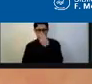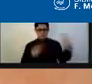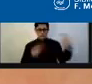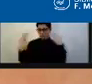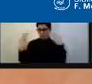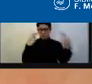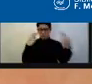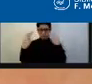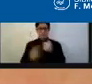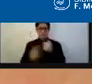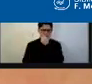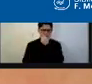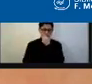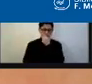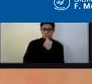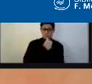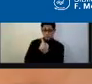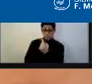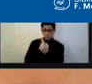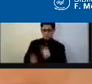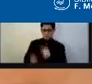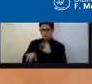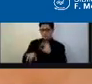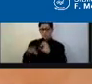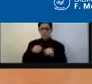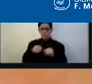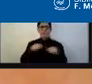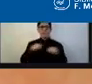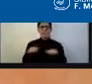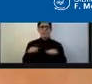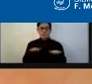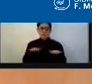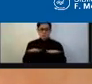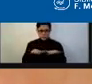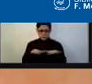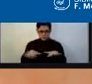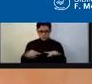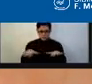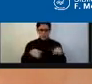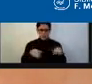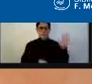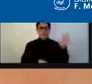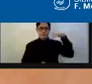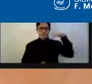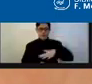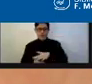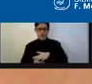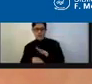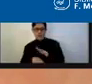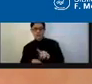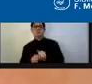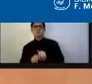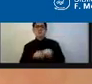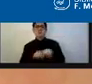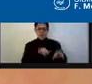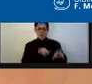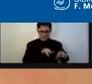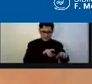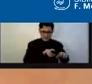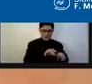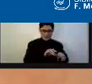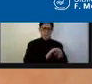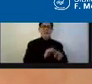sobre sísmica marina en el chat de la reunión de Zoom y en el chat de la transmisión por Facebook Live